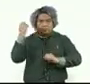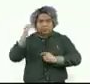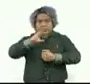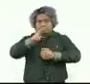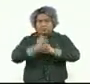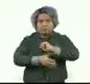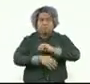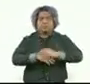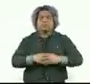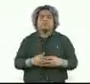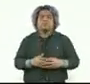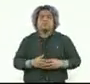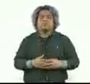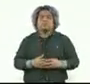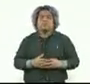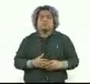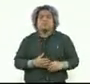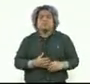días.